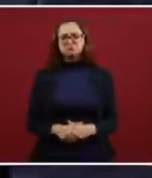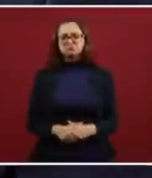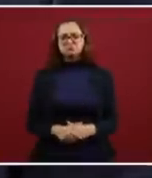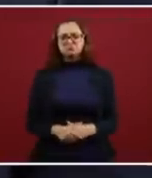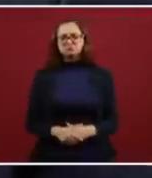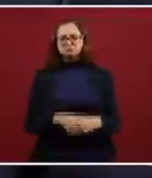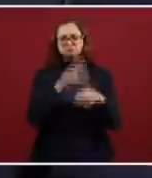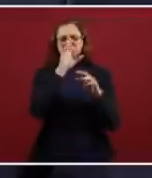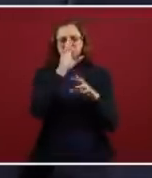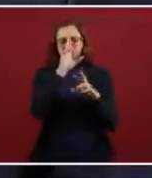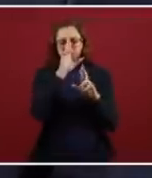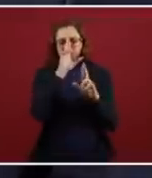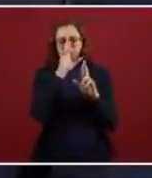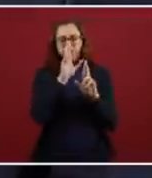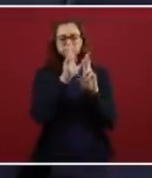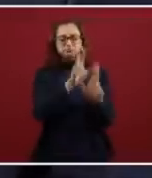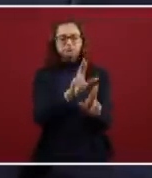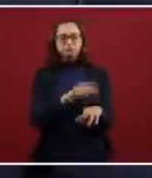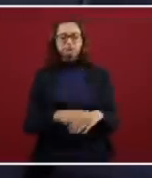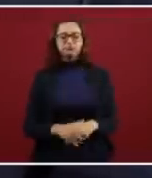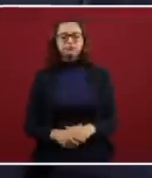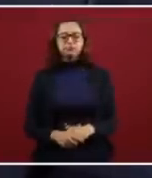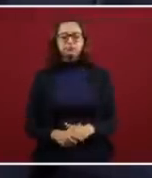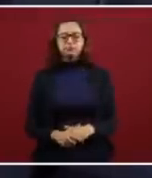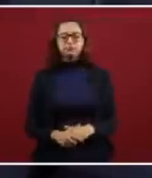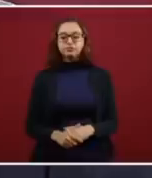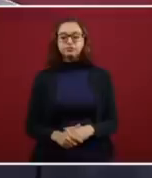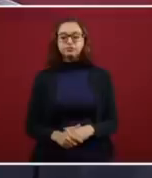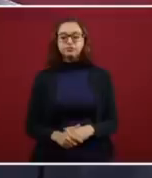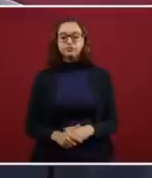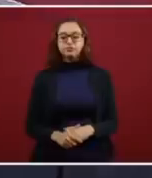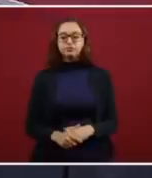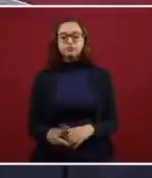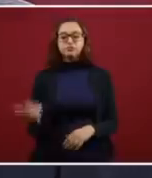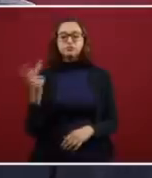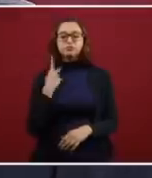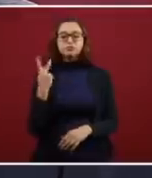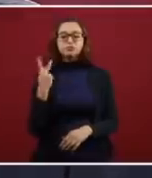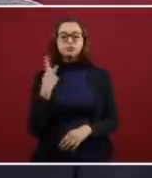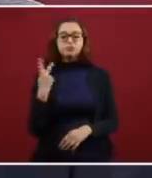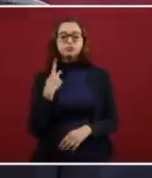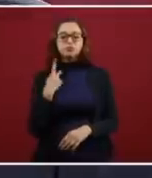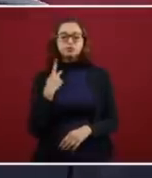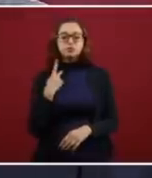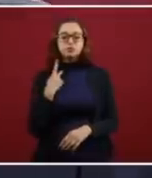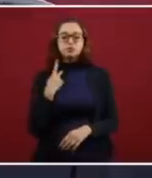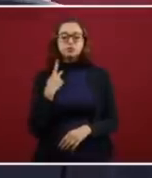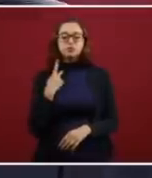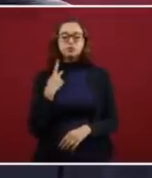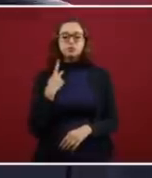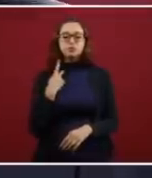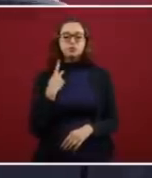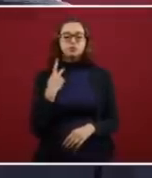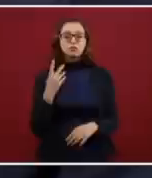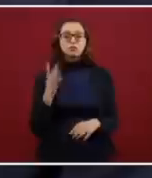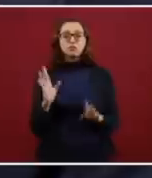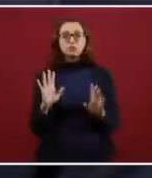lo respeto. En lo político, yo creo que ya es hasta